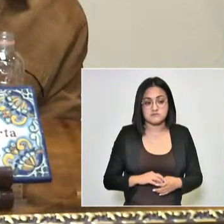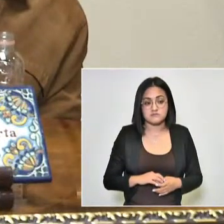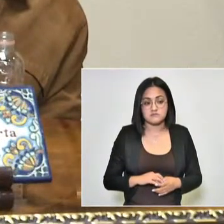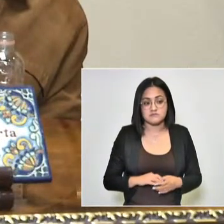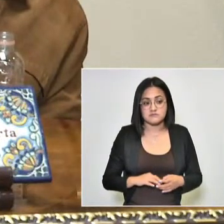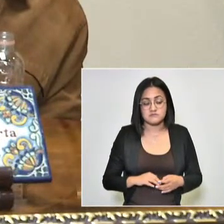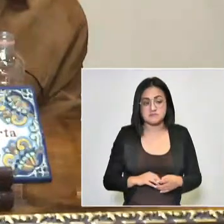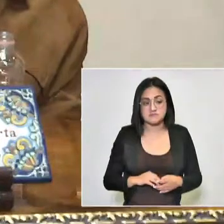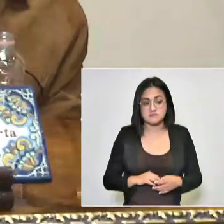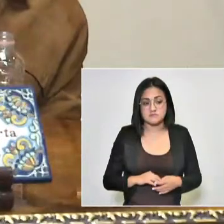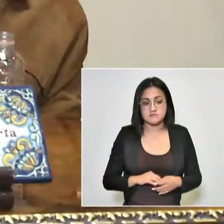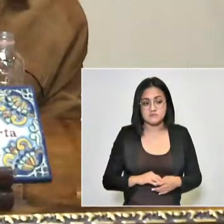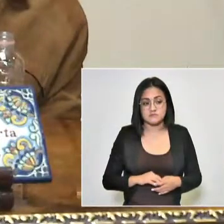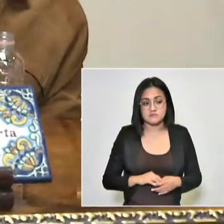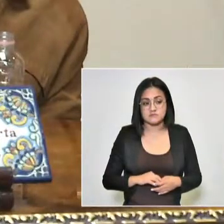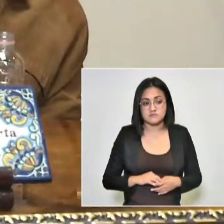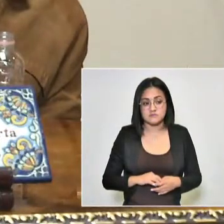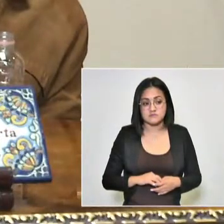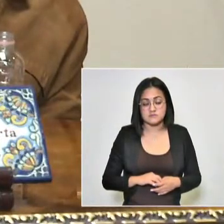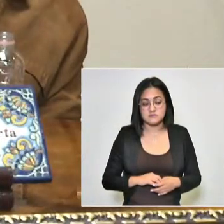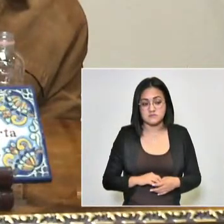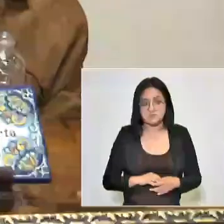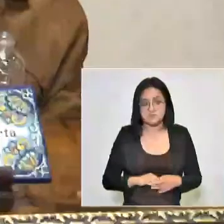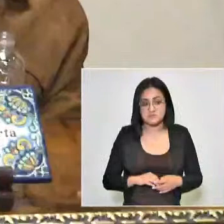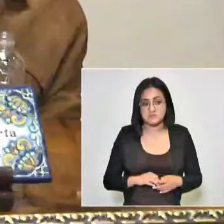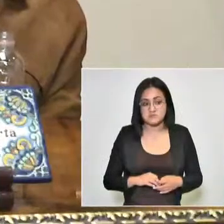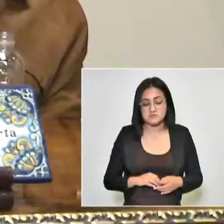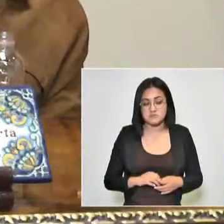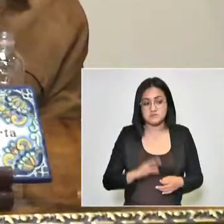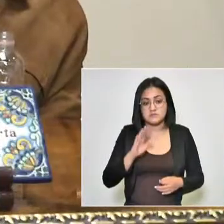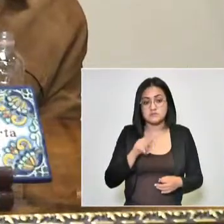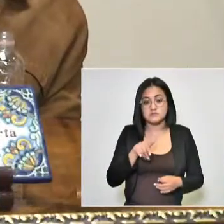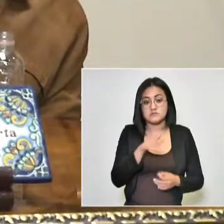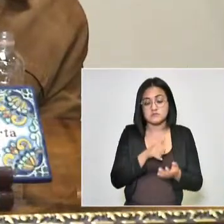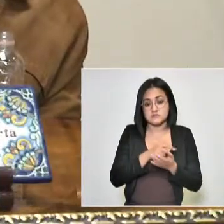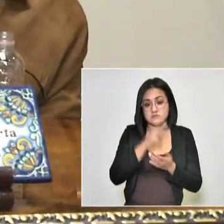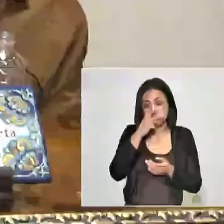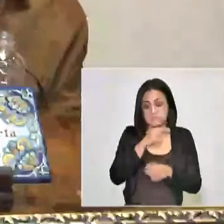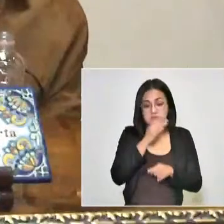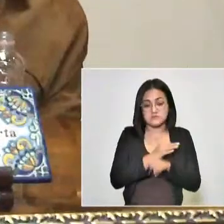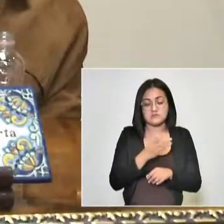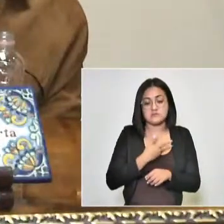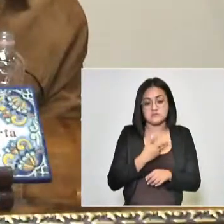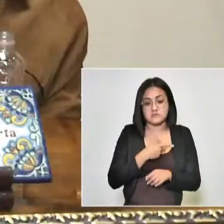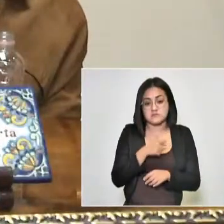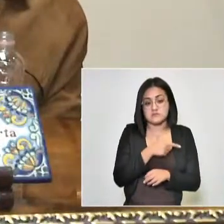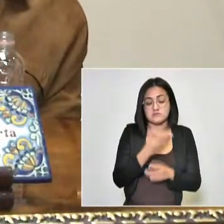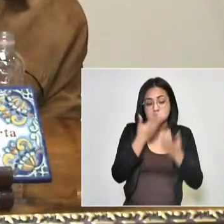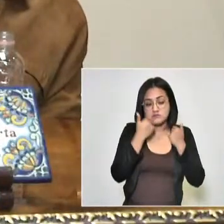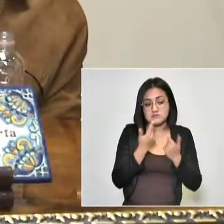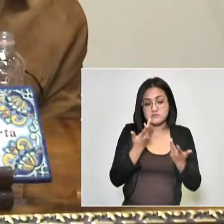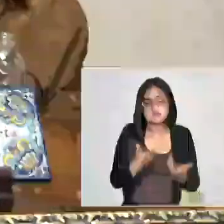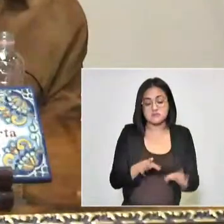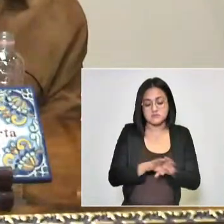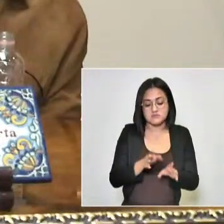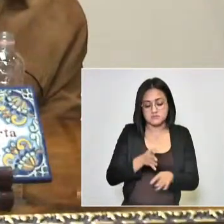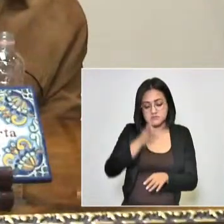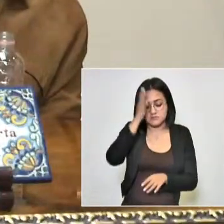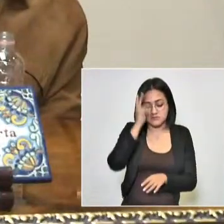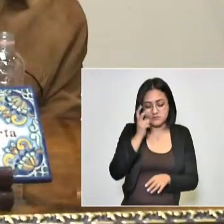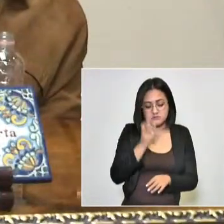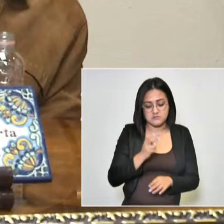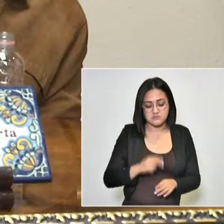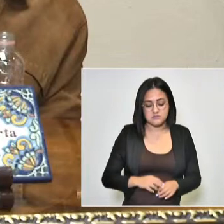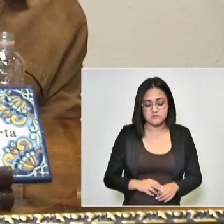federales y la Ciudad de México no tuviera, el gobierno local no tuviera bomberos,